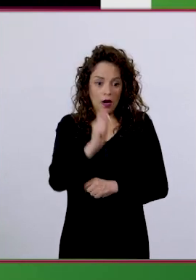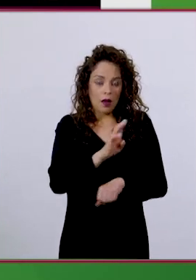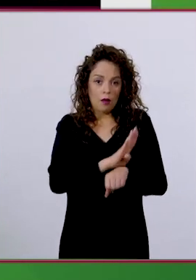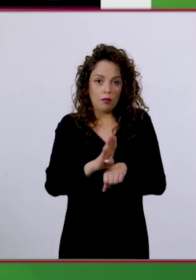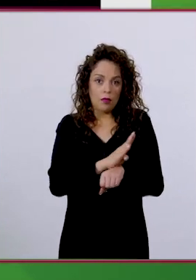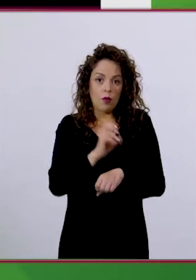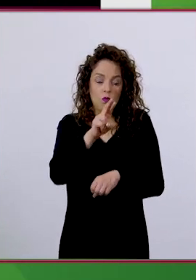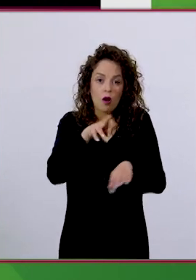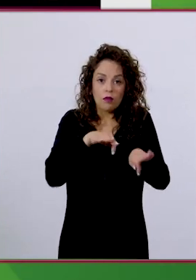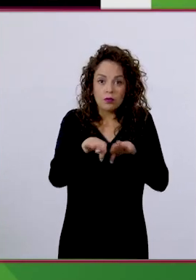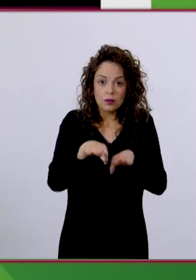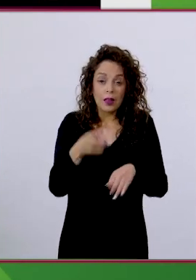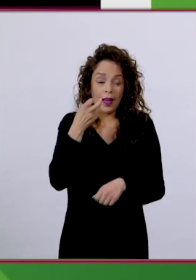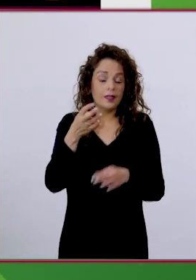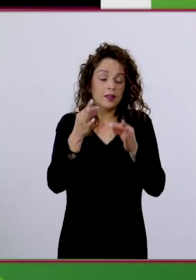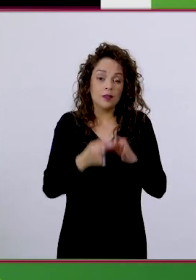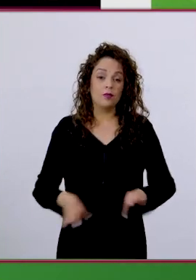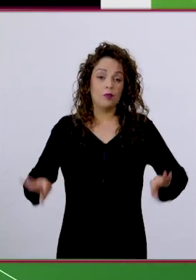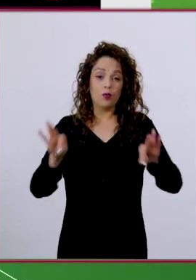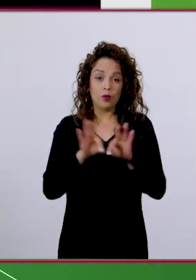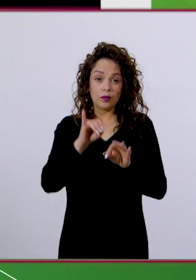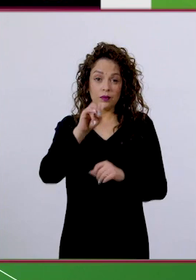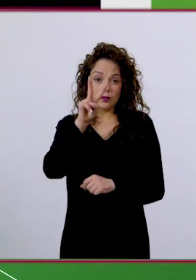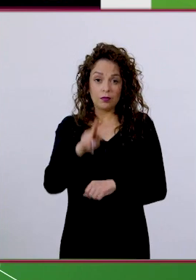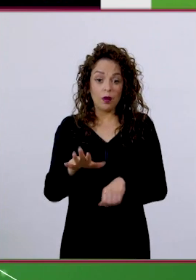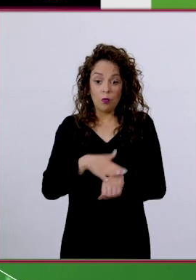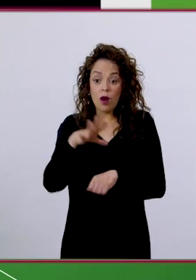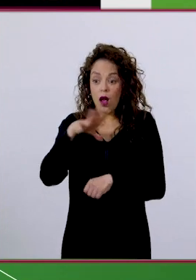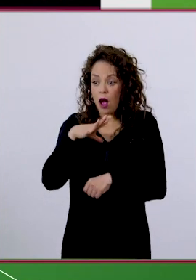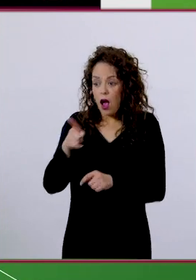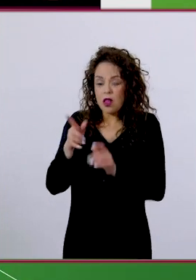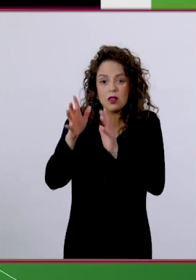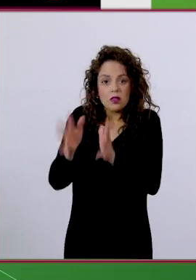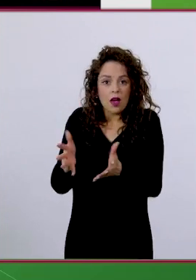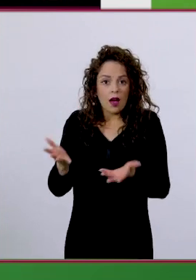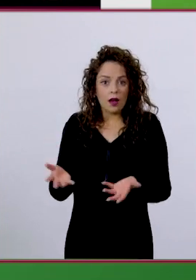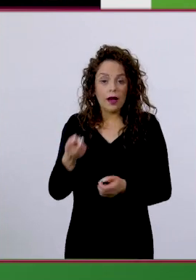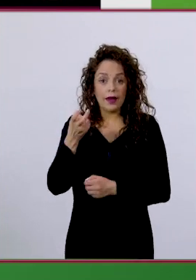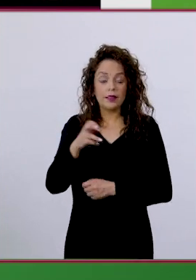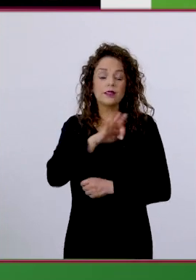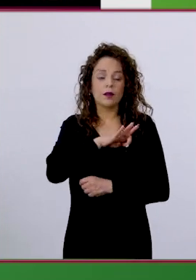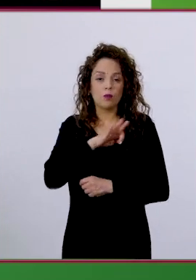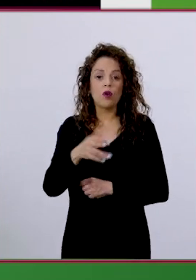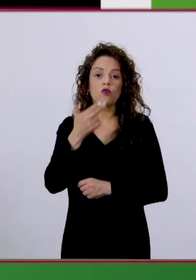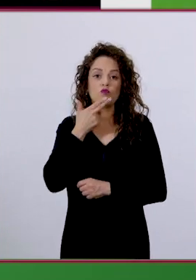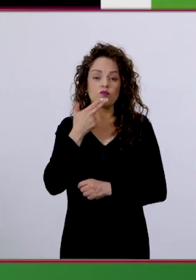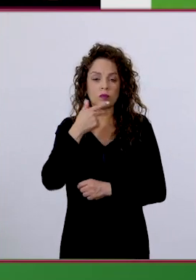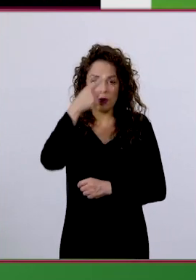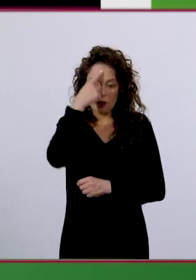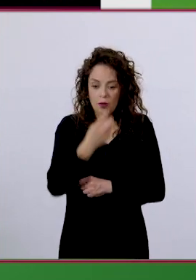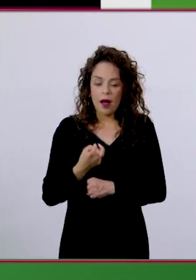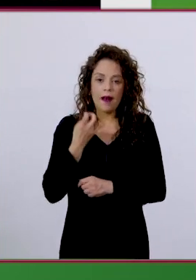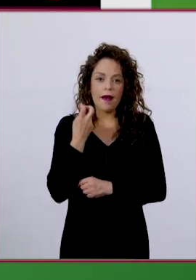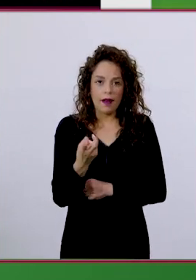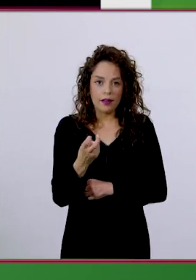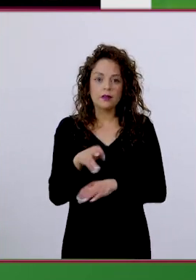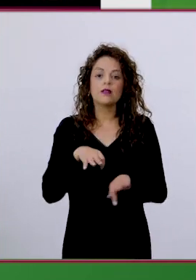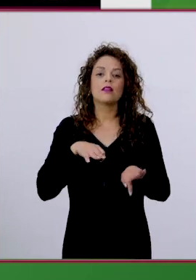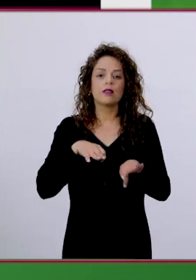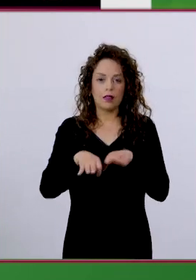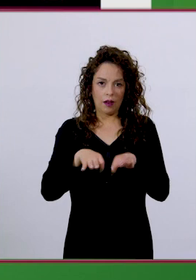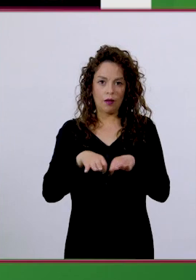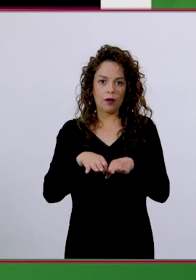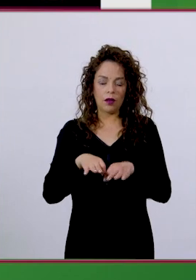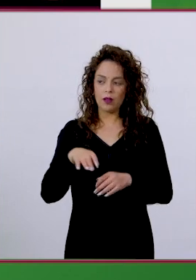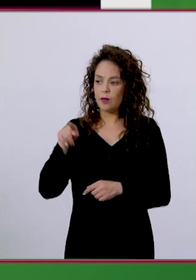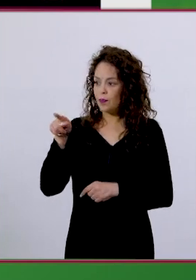es súper importante, ¿no? Porque al final de cuentas están ahí y como herramientas que son, tenemos que usarlas para eso, ¿no? La tecnología